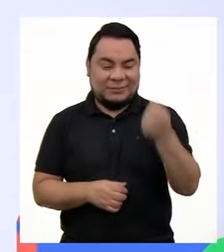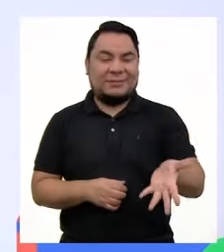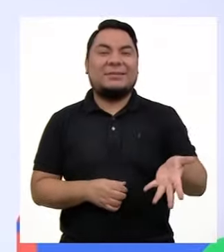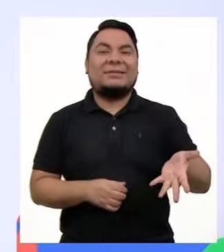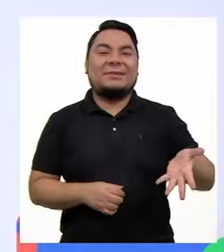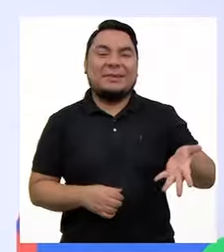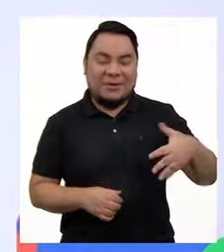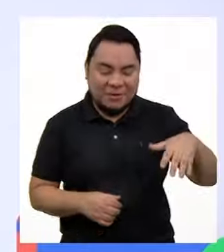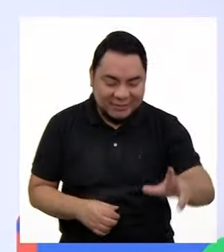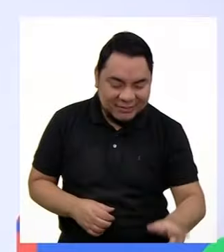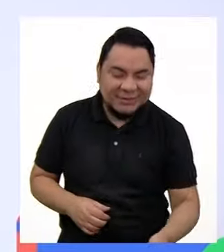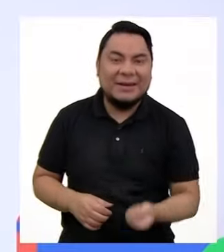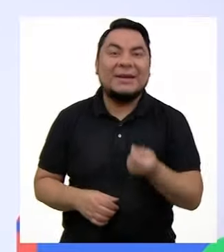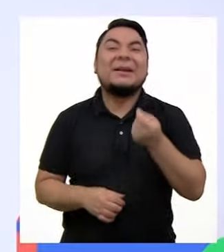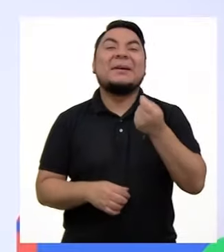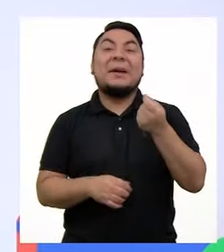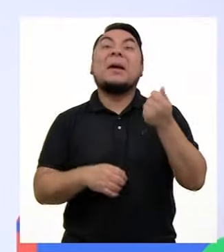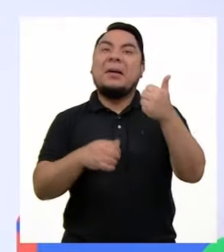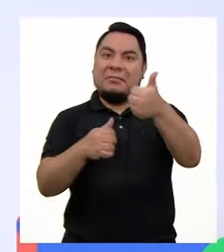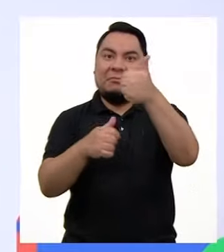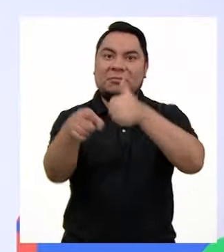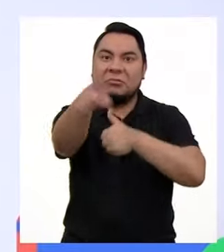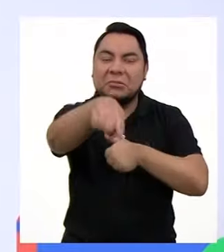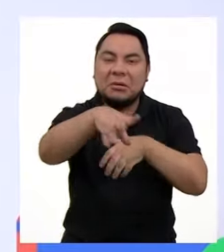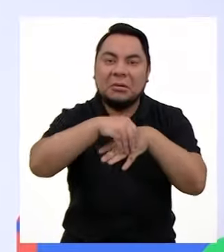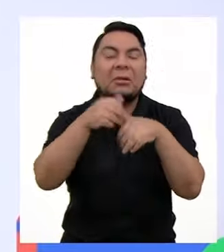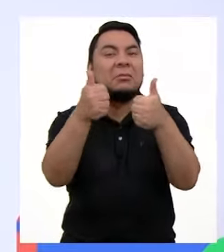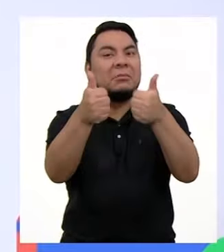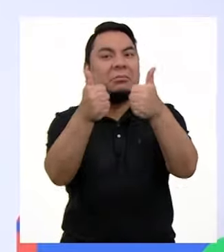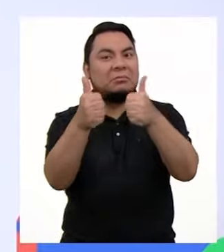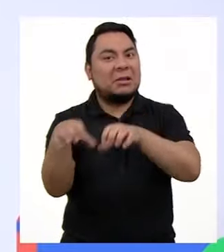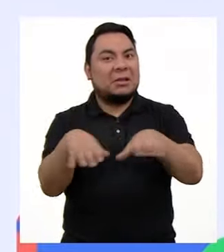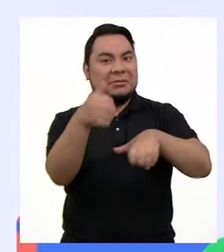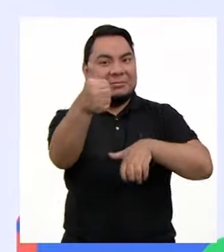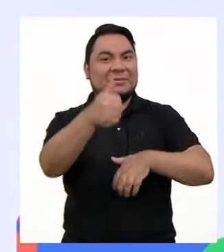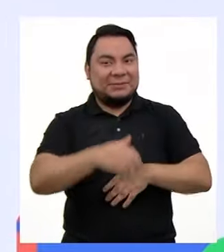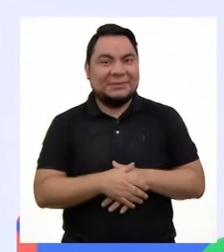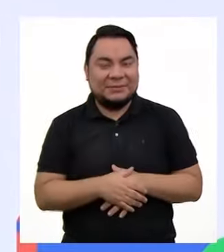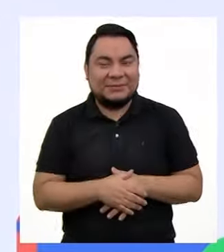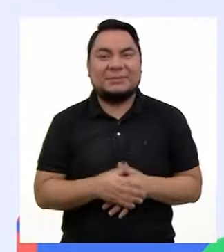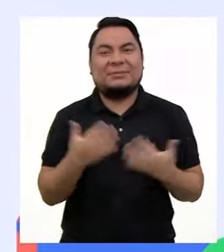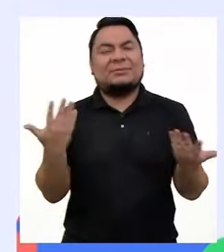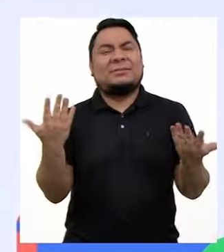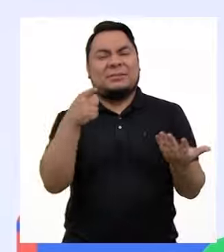la hoja, recojo la hoja. Pero qué bien lo están haciendo. Pero qué